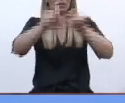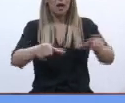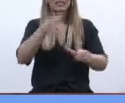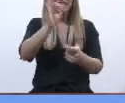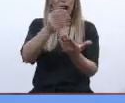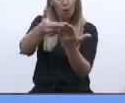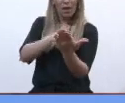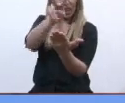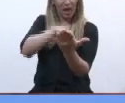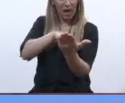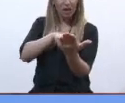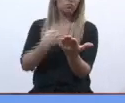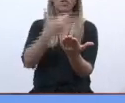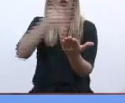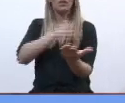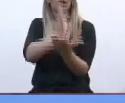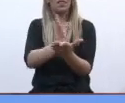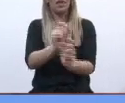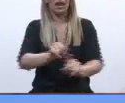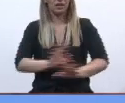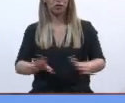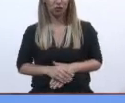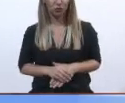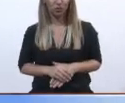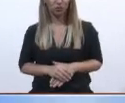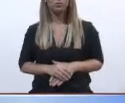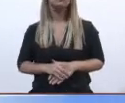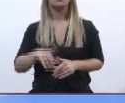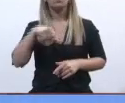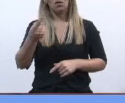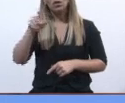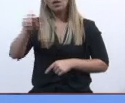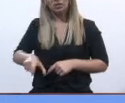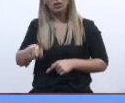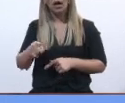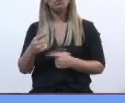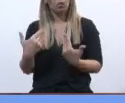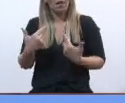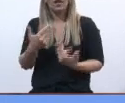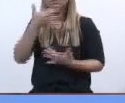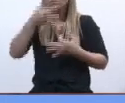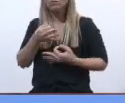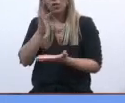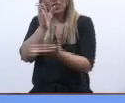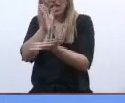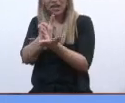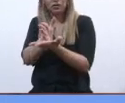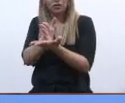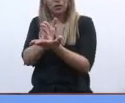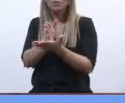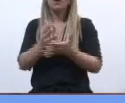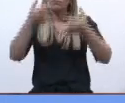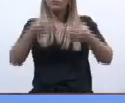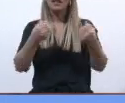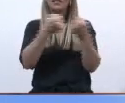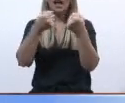el derecho. Después lo ejercitarán quienes estén habilitados para hacerlo. Pero en todos estos